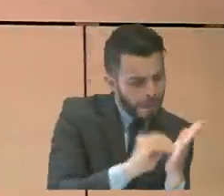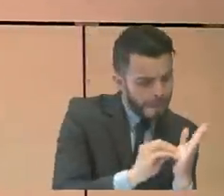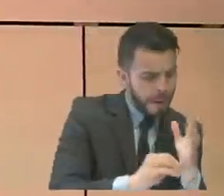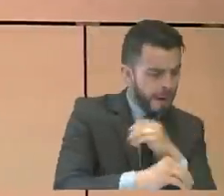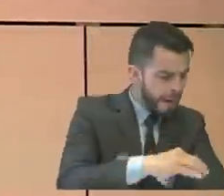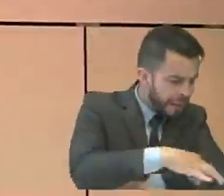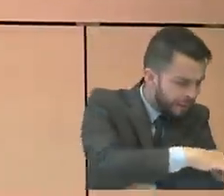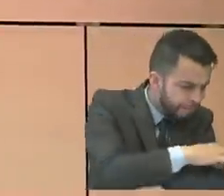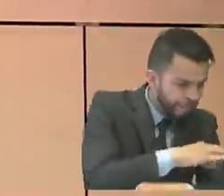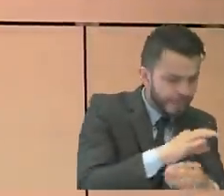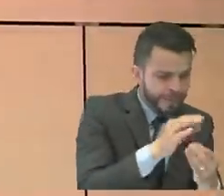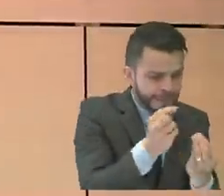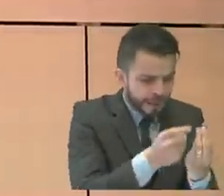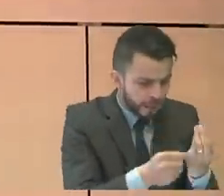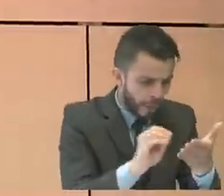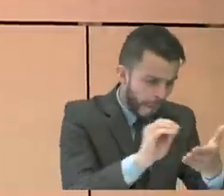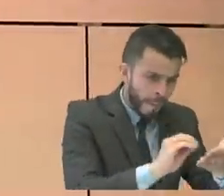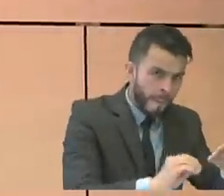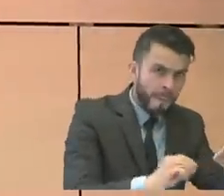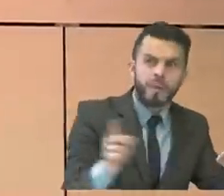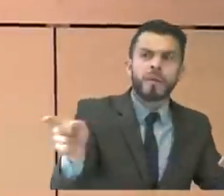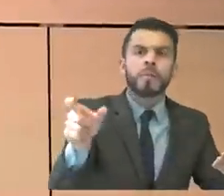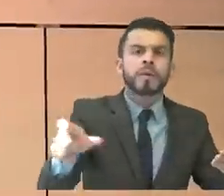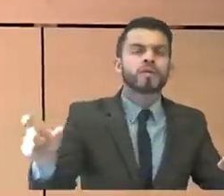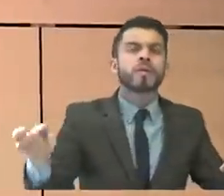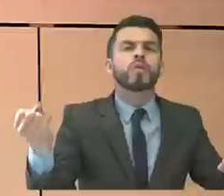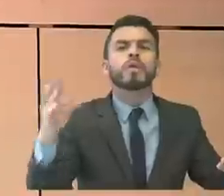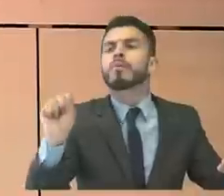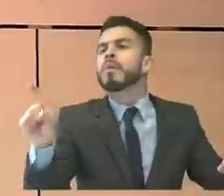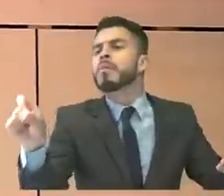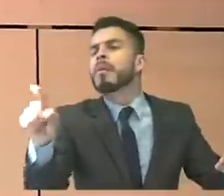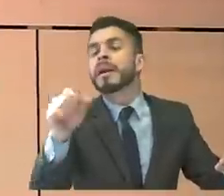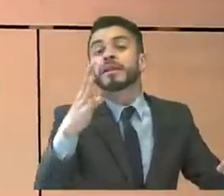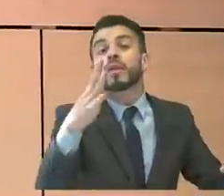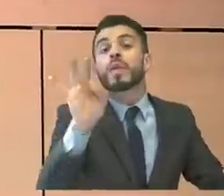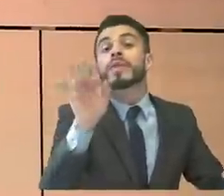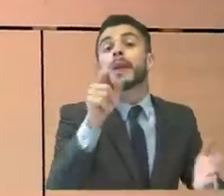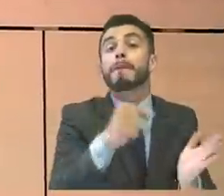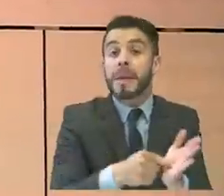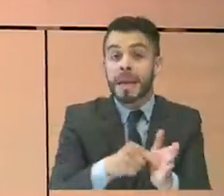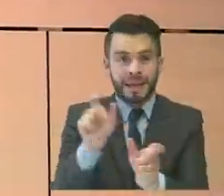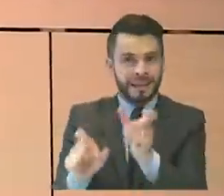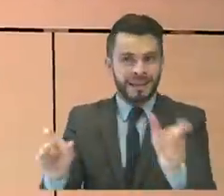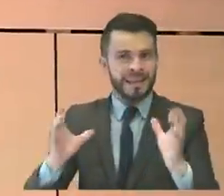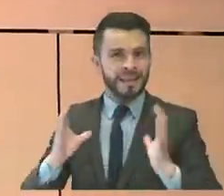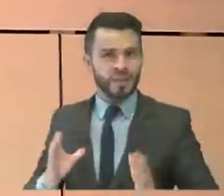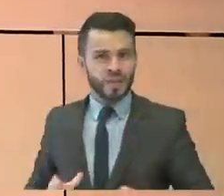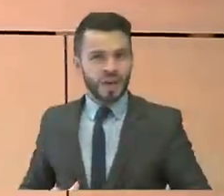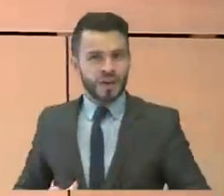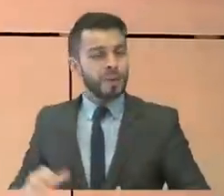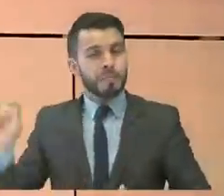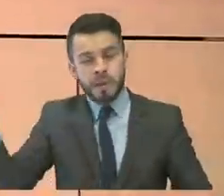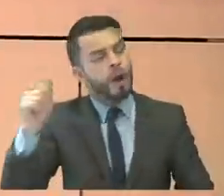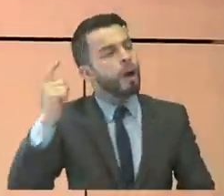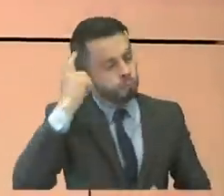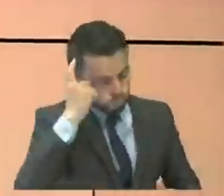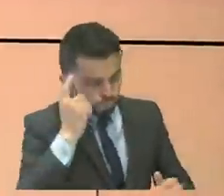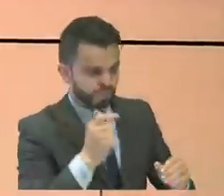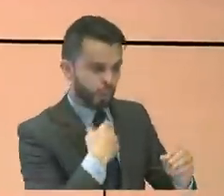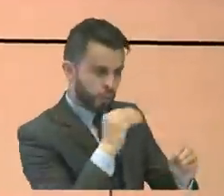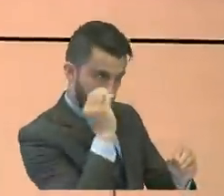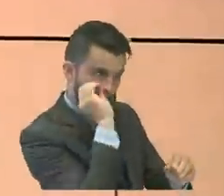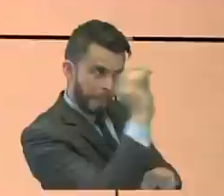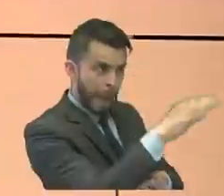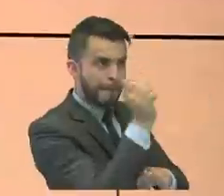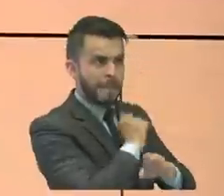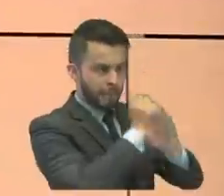50.000 ciudadanos que a lo largo de estos meses participaron activa y directamente en el proceso de